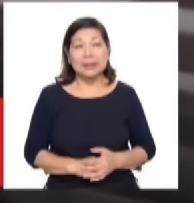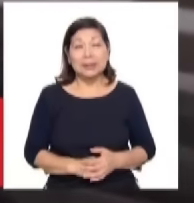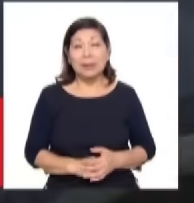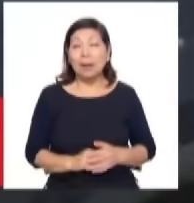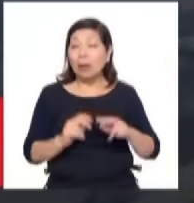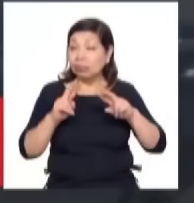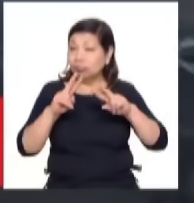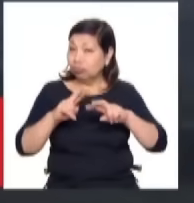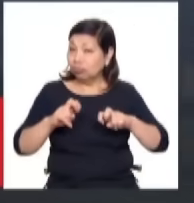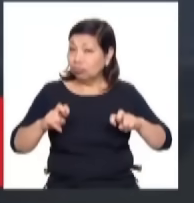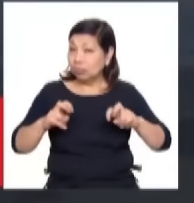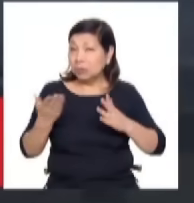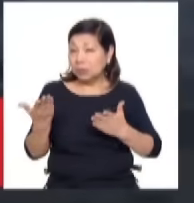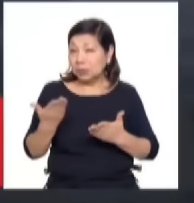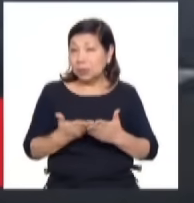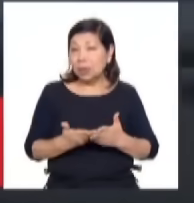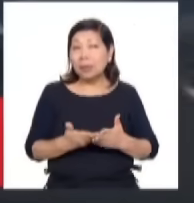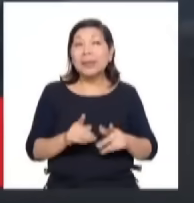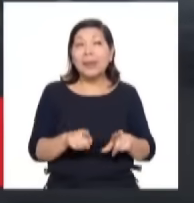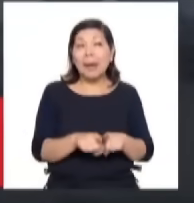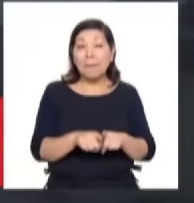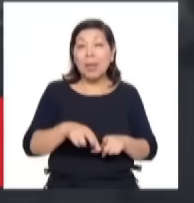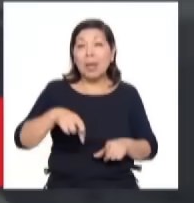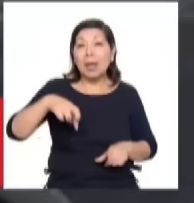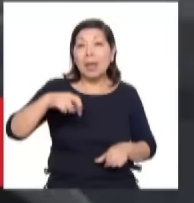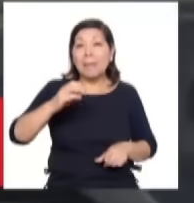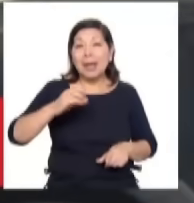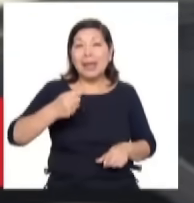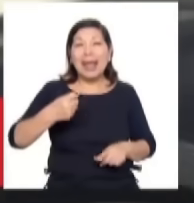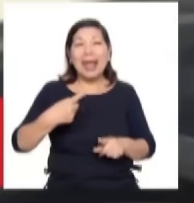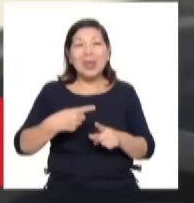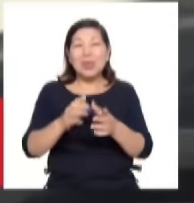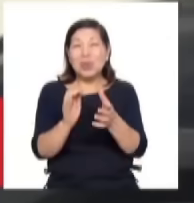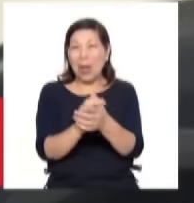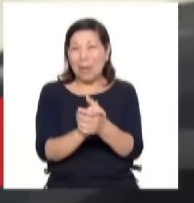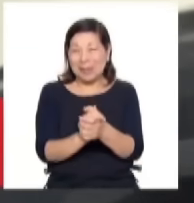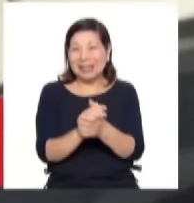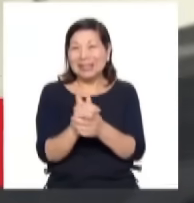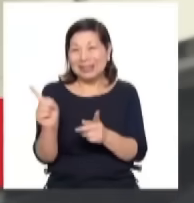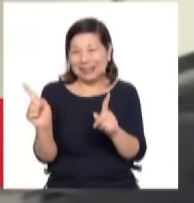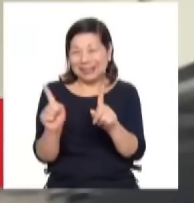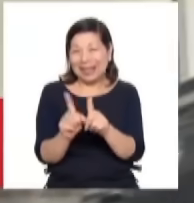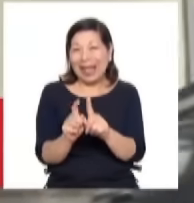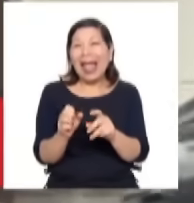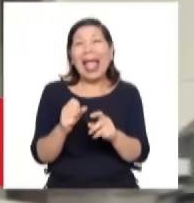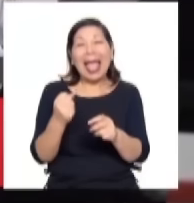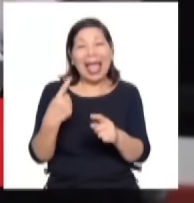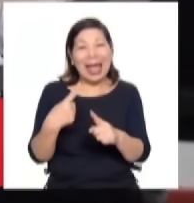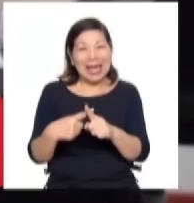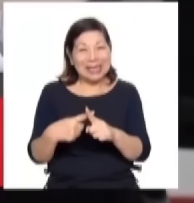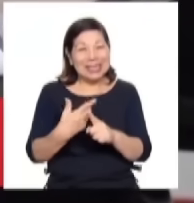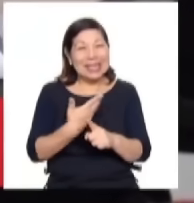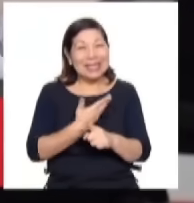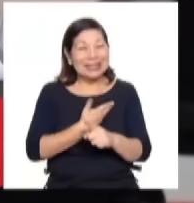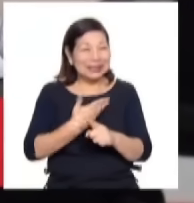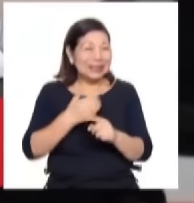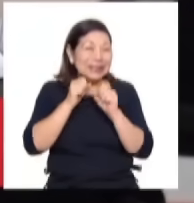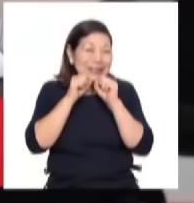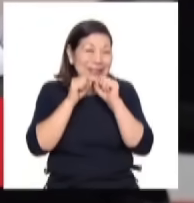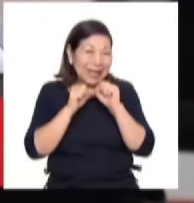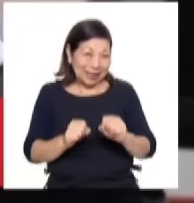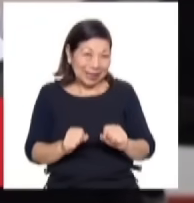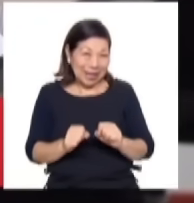Las indagaciones alcanzan a Bruno Pacheco, amigo del expresidente Pedro Castillo y exsecretario general de Palacio de